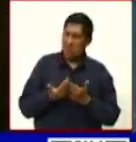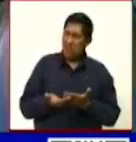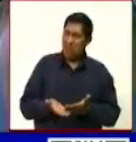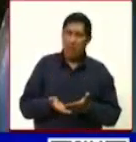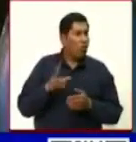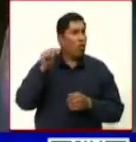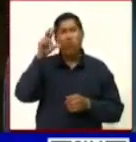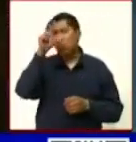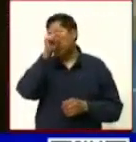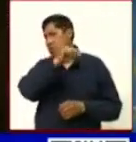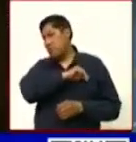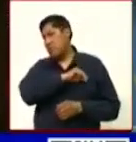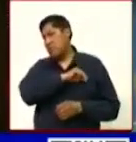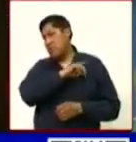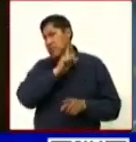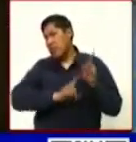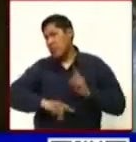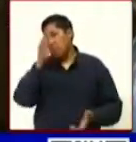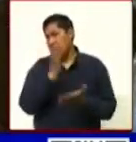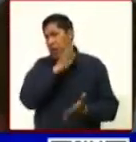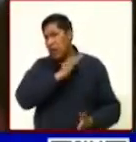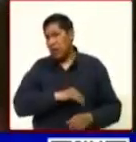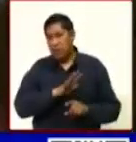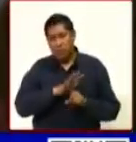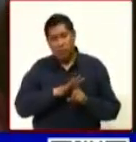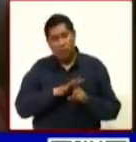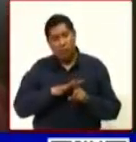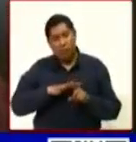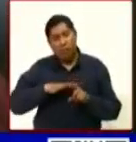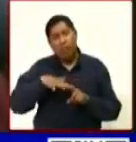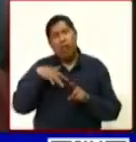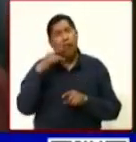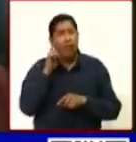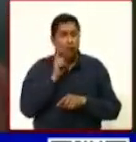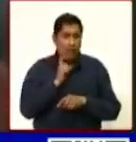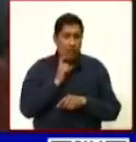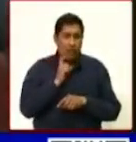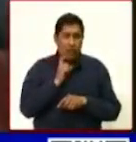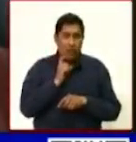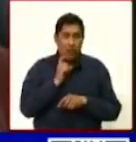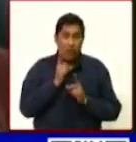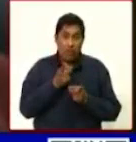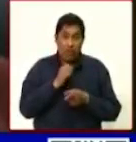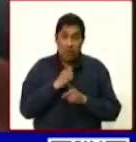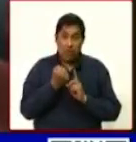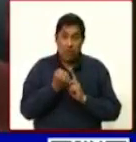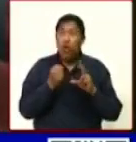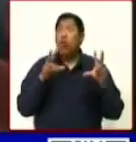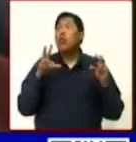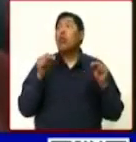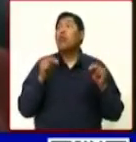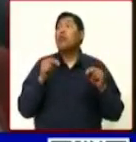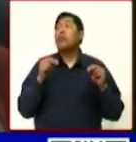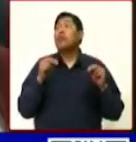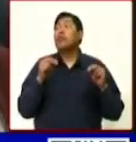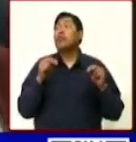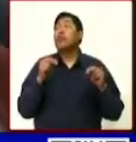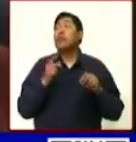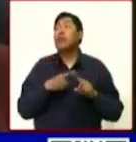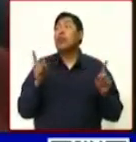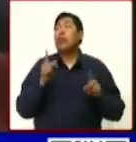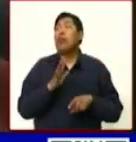Por supuesto que no Alguien tiene que hacer algo no no no no ha pasado esta situación no la verdad que no